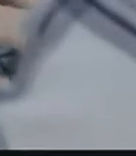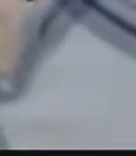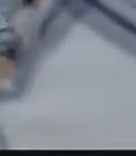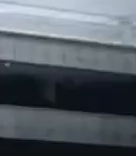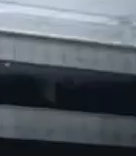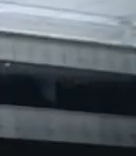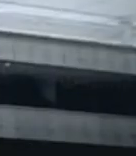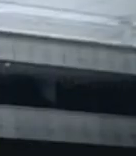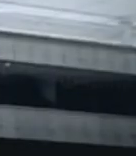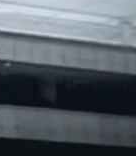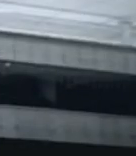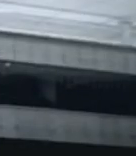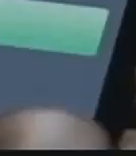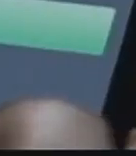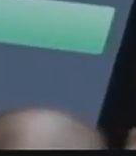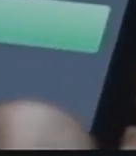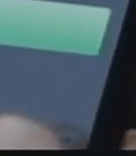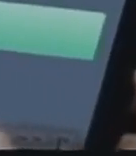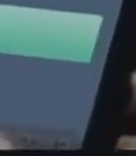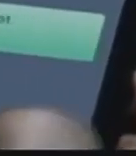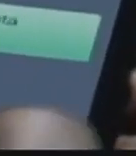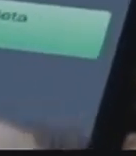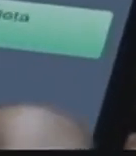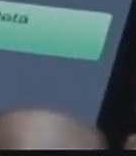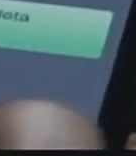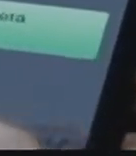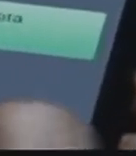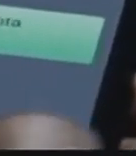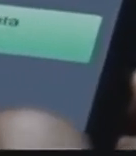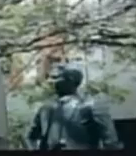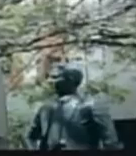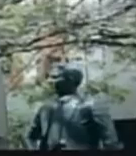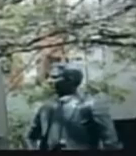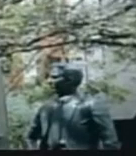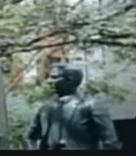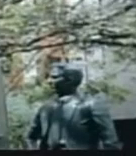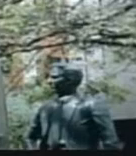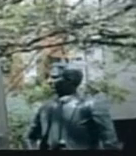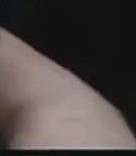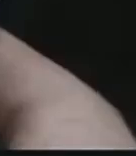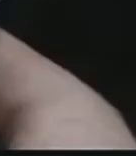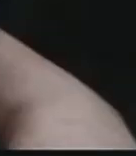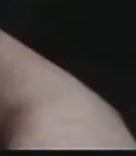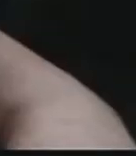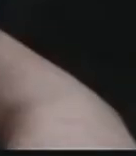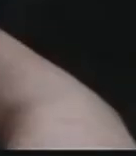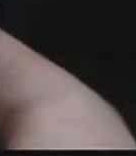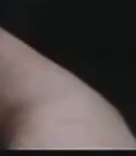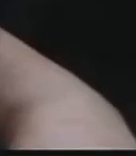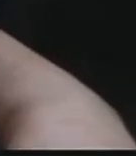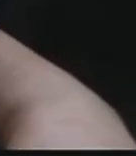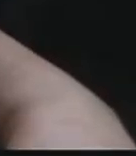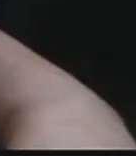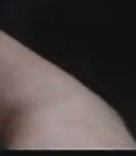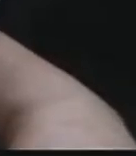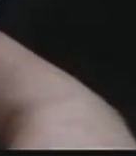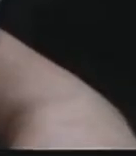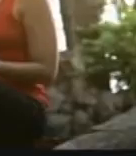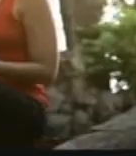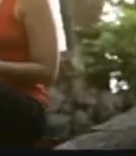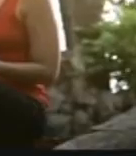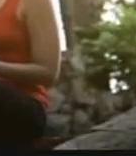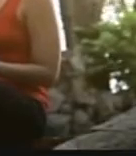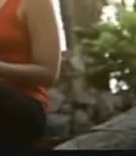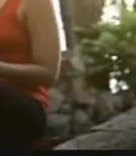de la Avenida Colombia. Comparte en la plazoleta Jairo Varela. Navega en el Parque de los